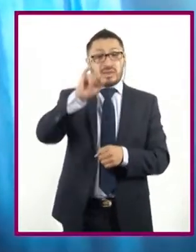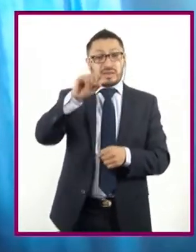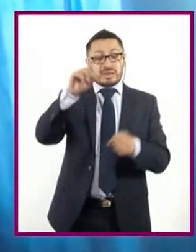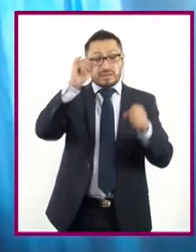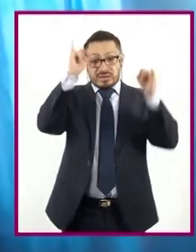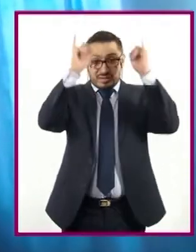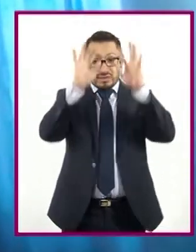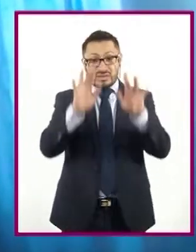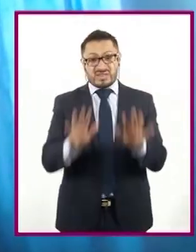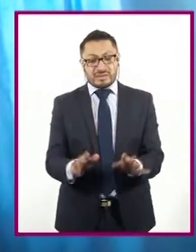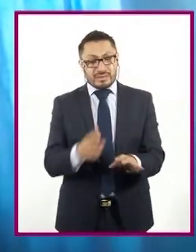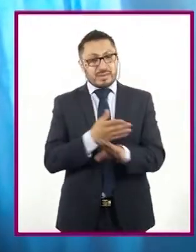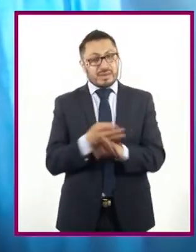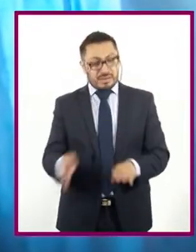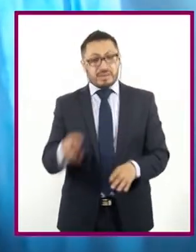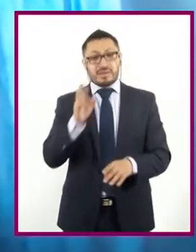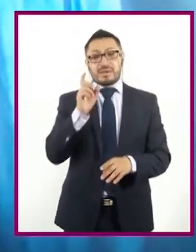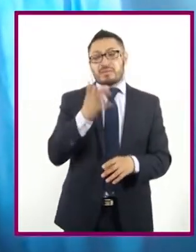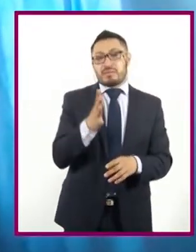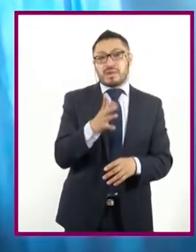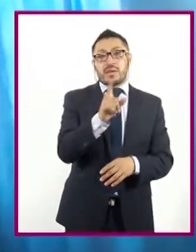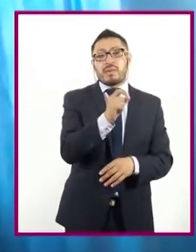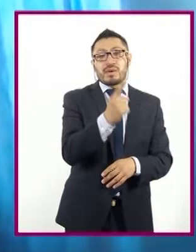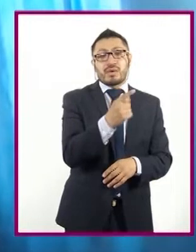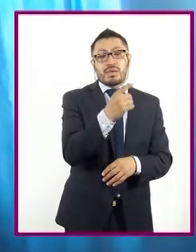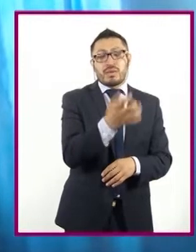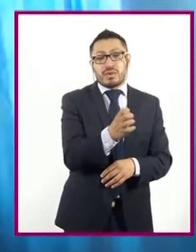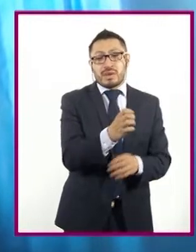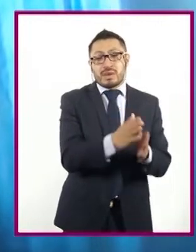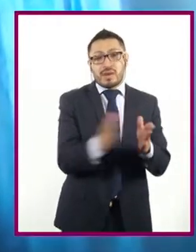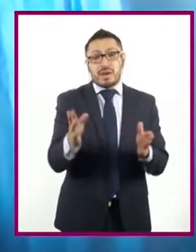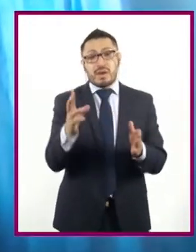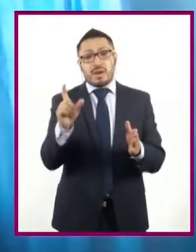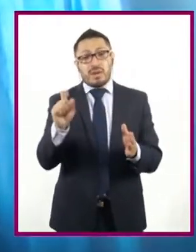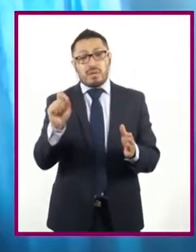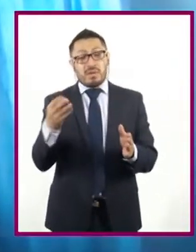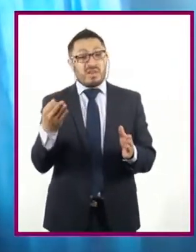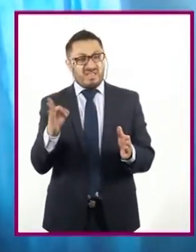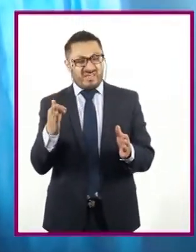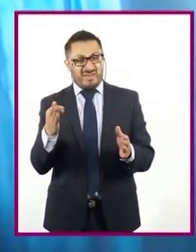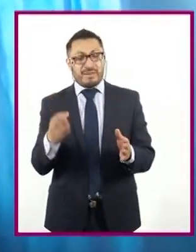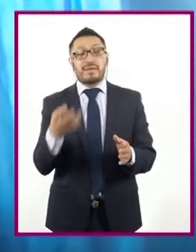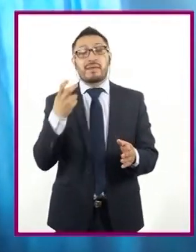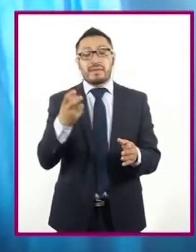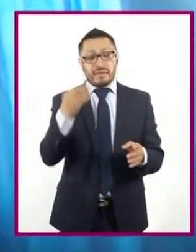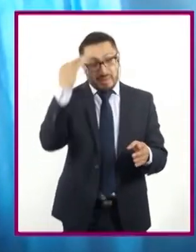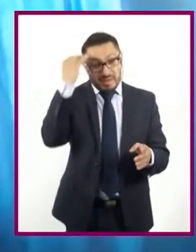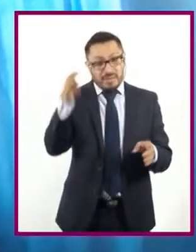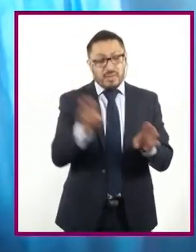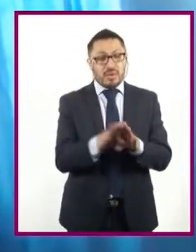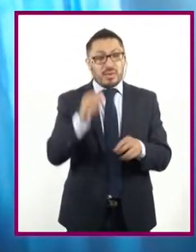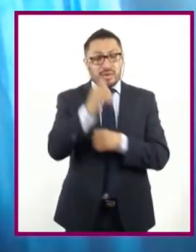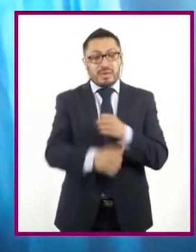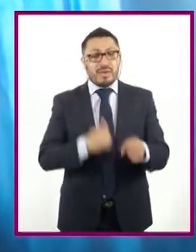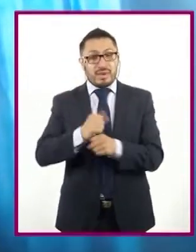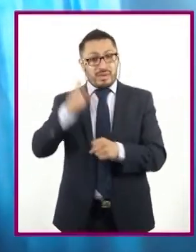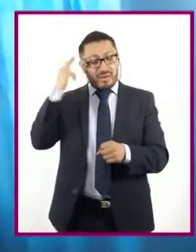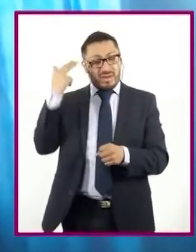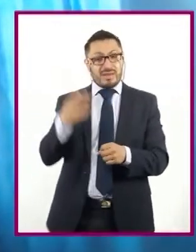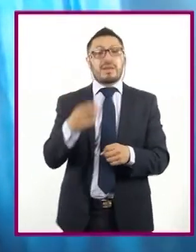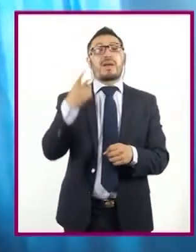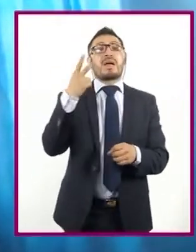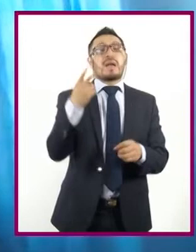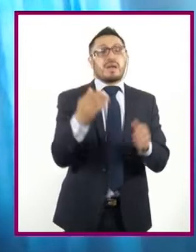puede ser entre el 21 de enero y el 20 de febrero. En esta ocasión, el año chino equivalente a